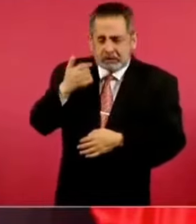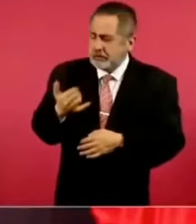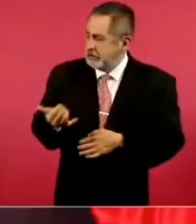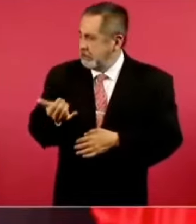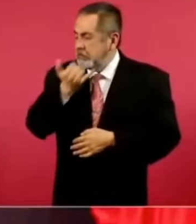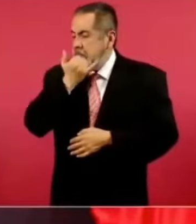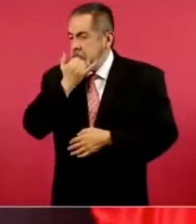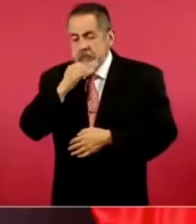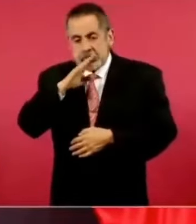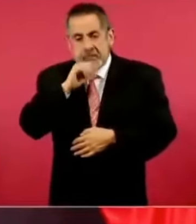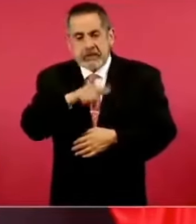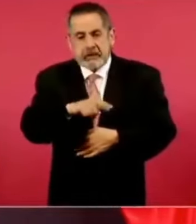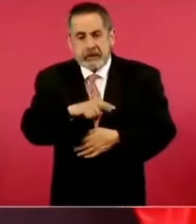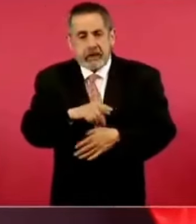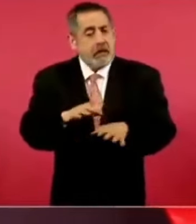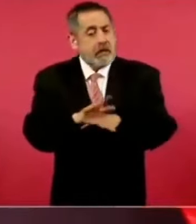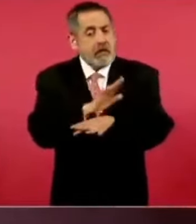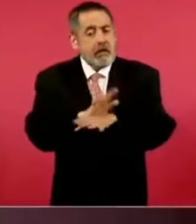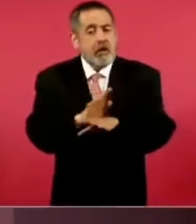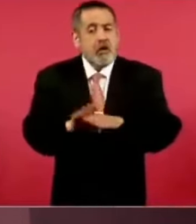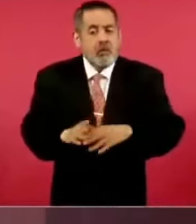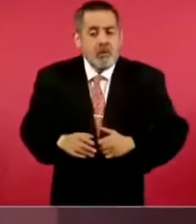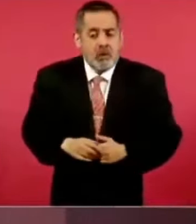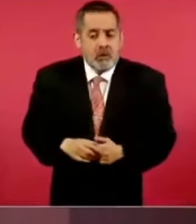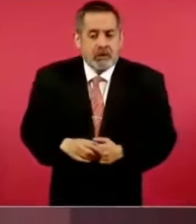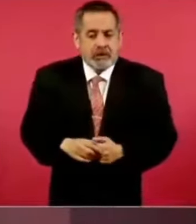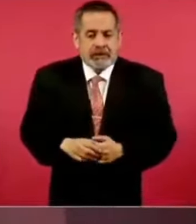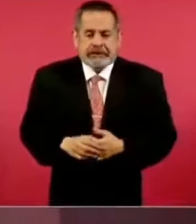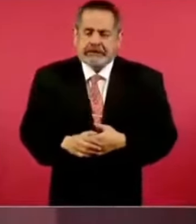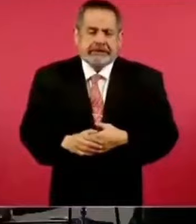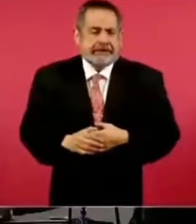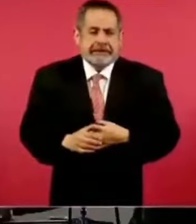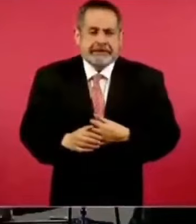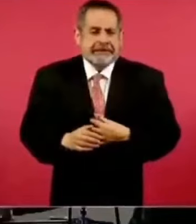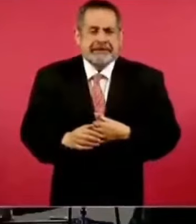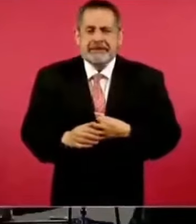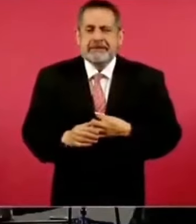donde un trabajador